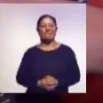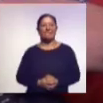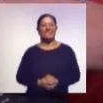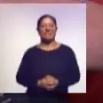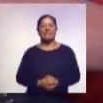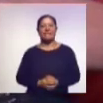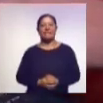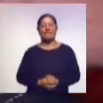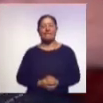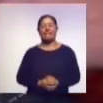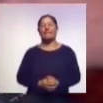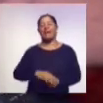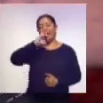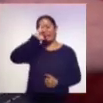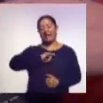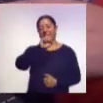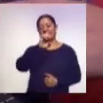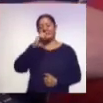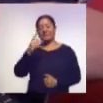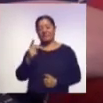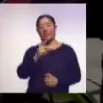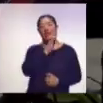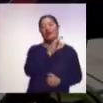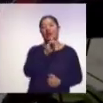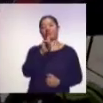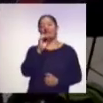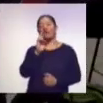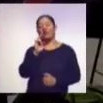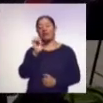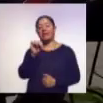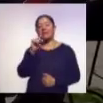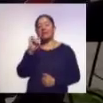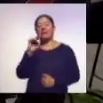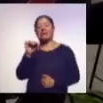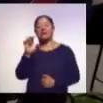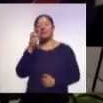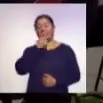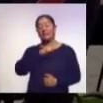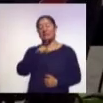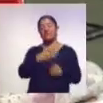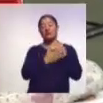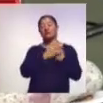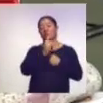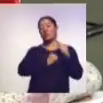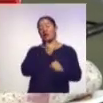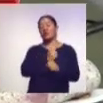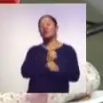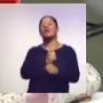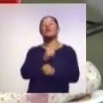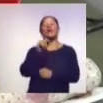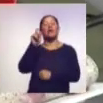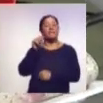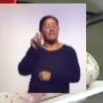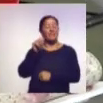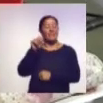El secretario de Educación Pública del Estado, Florentino Domínguez Ordóñez, destacó que para el próximo año el sistema estatal de becas se fortalecerá con el